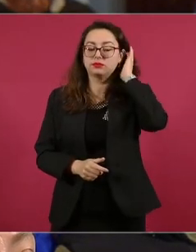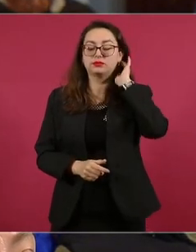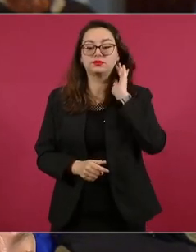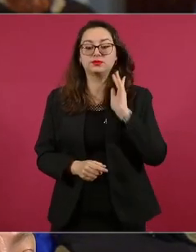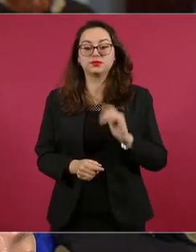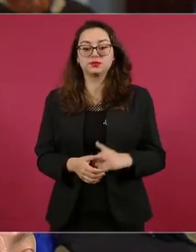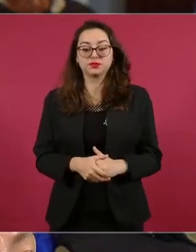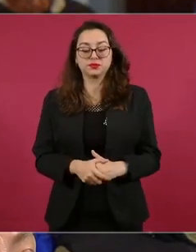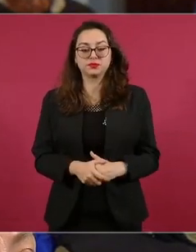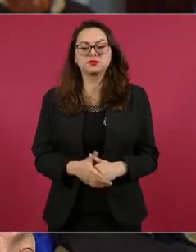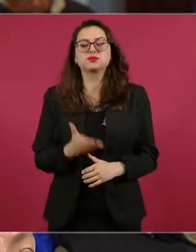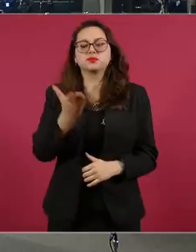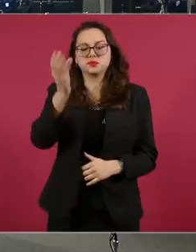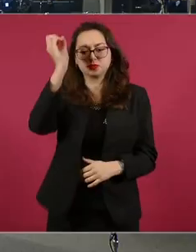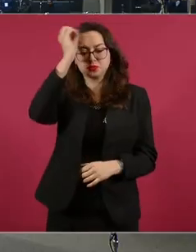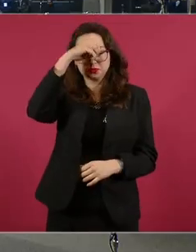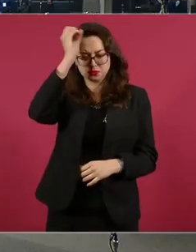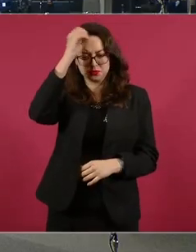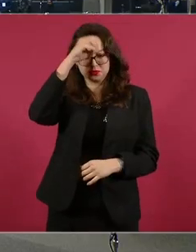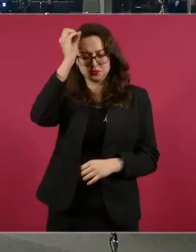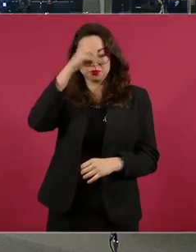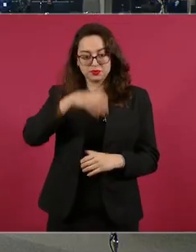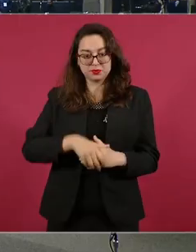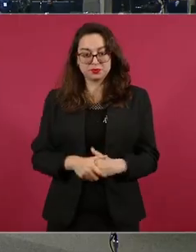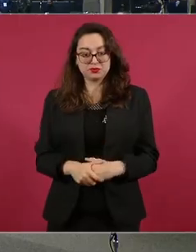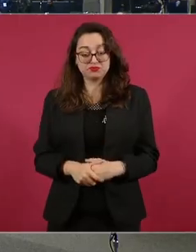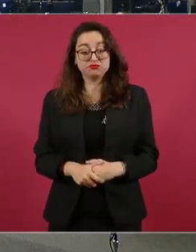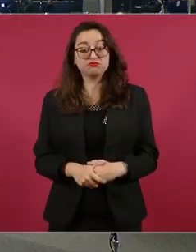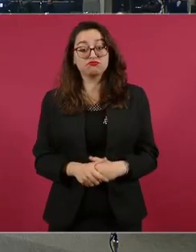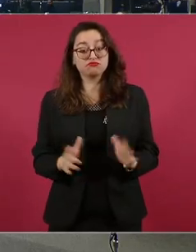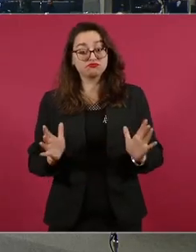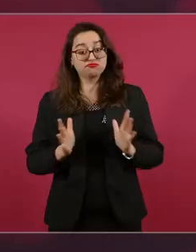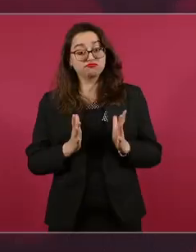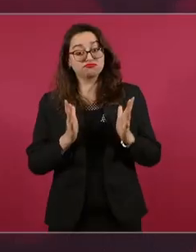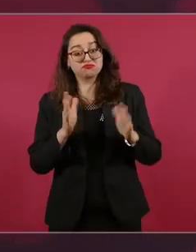¿Qué nos podría comentar sobre eso? Pues yo no sabía yo